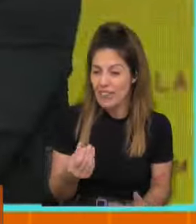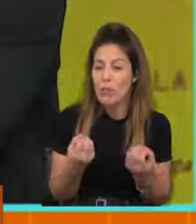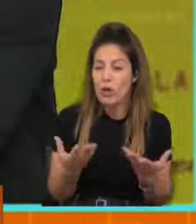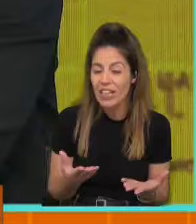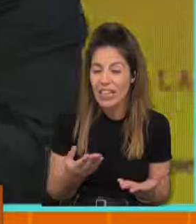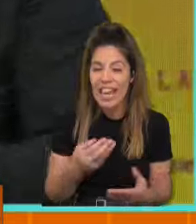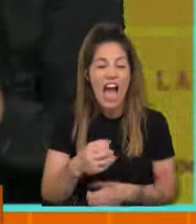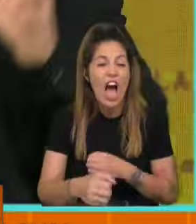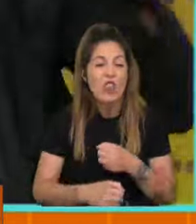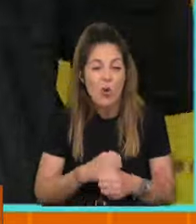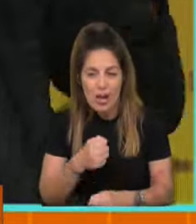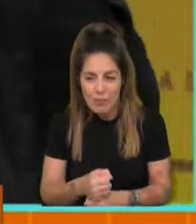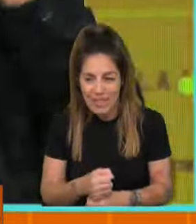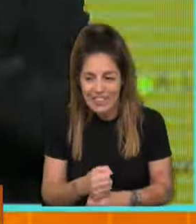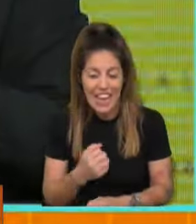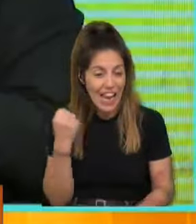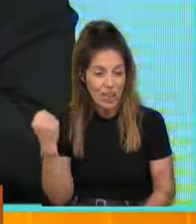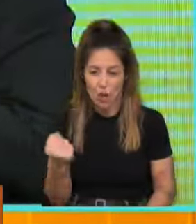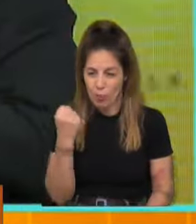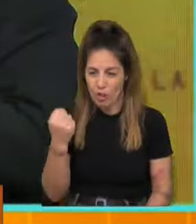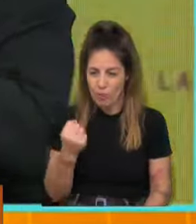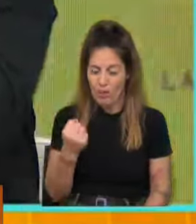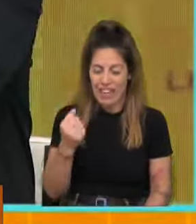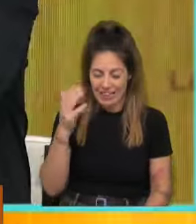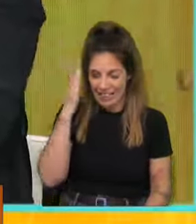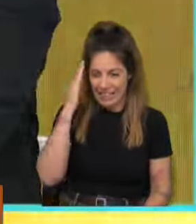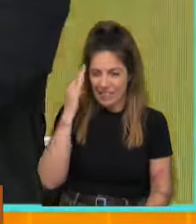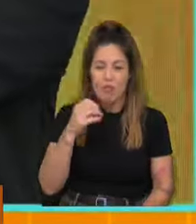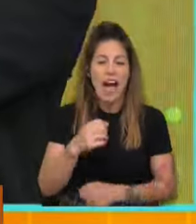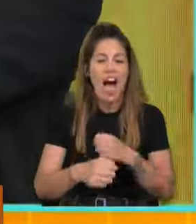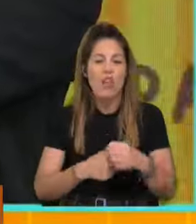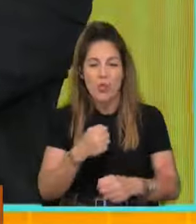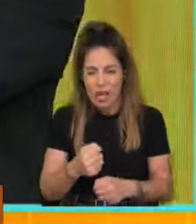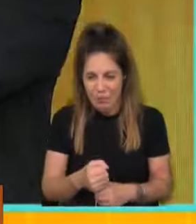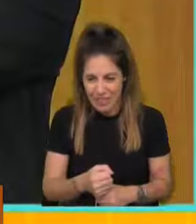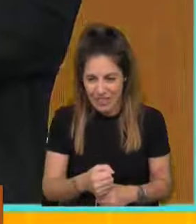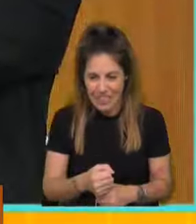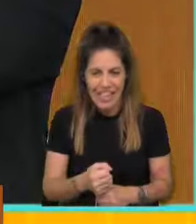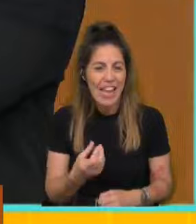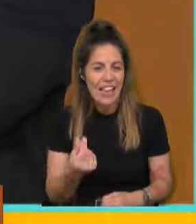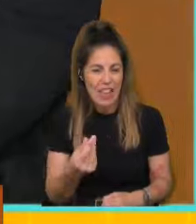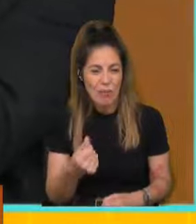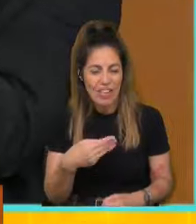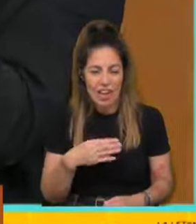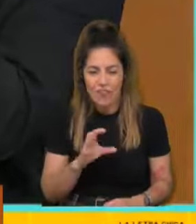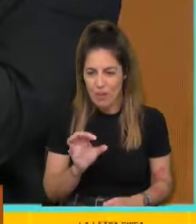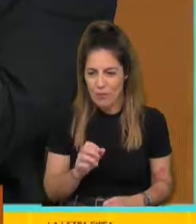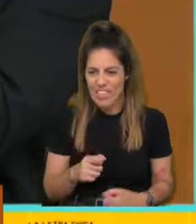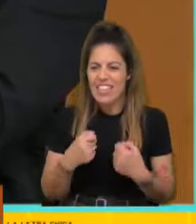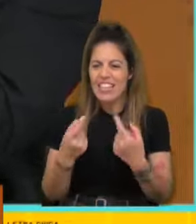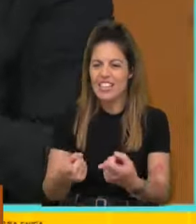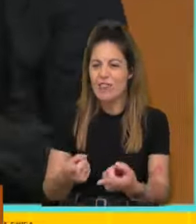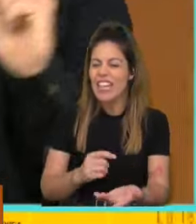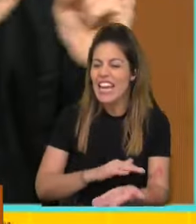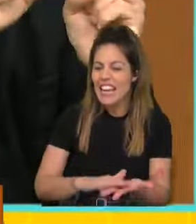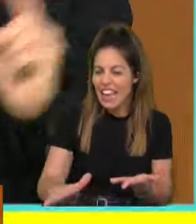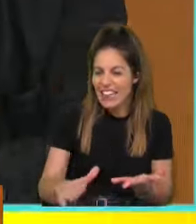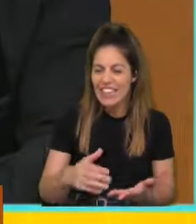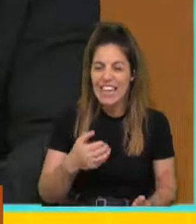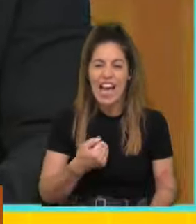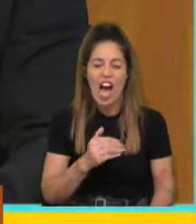anualmente esto es muy importante que la gente lo sepa anualmente la plata Que bps le transfiere gratis a la